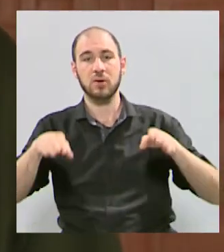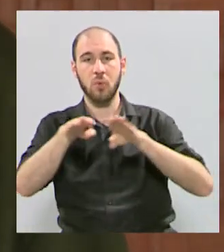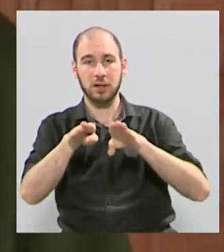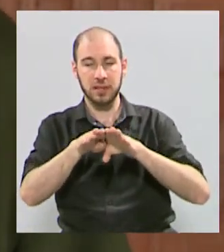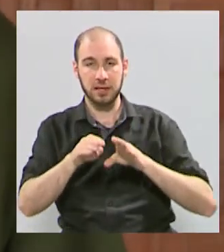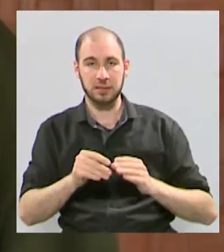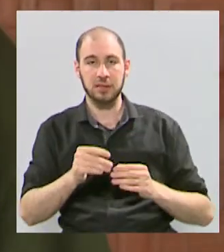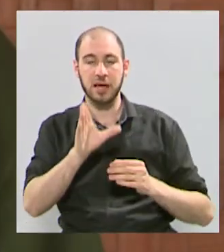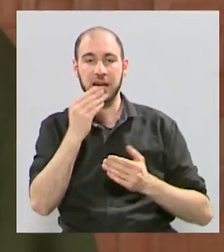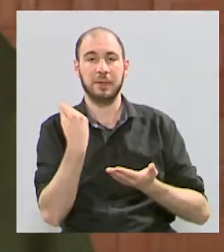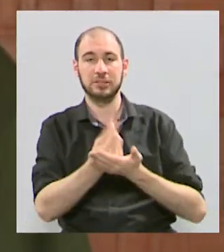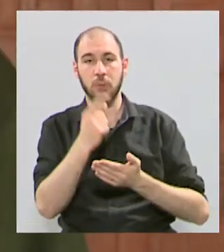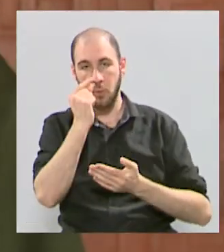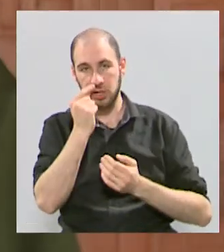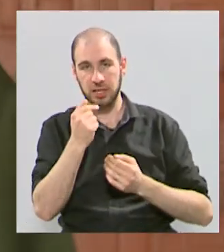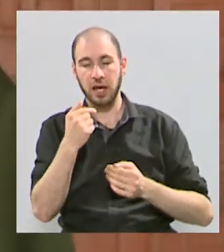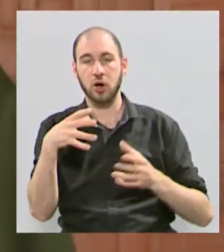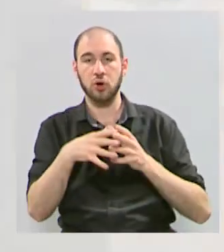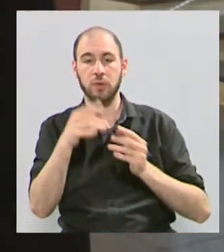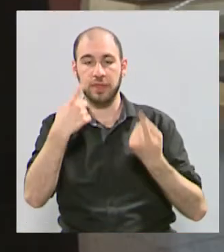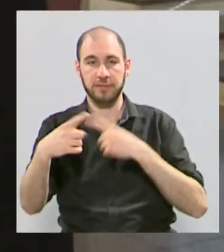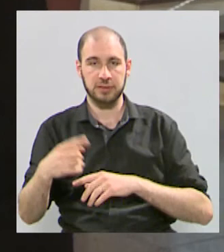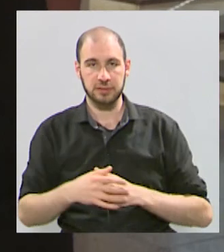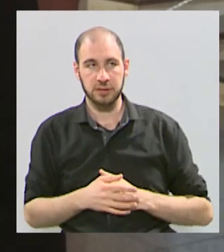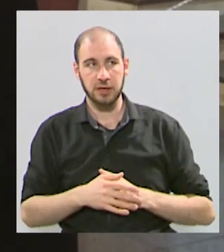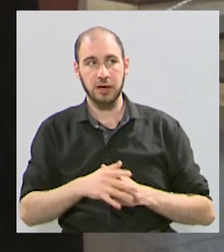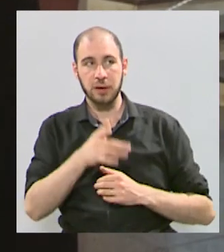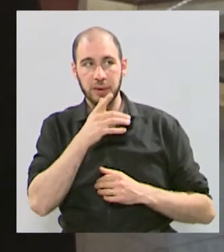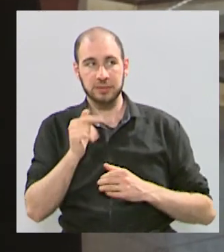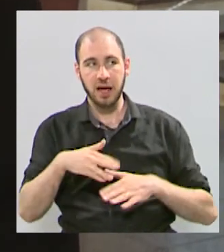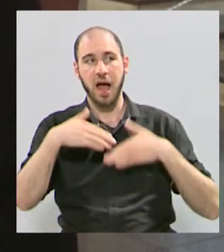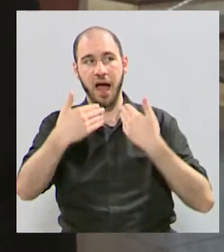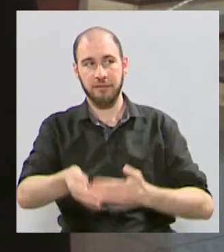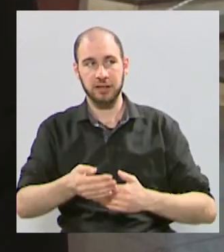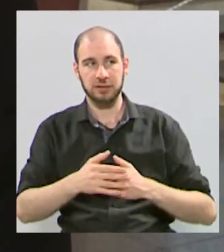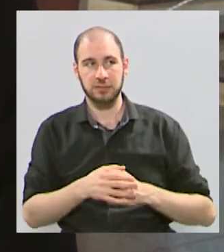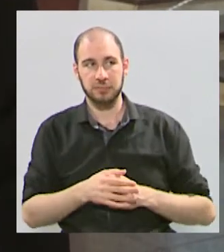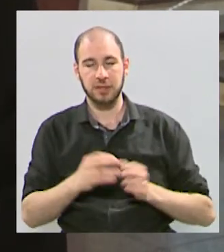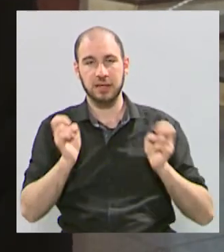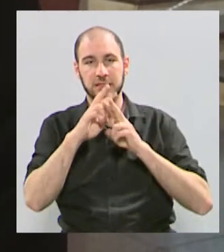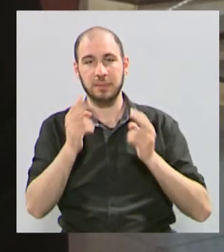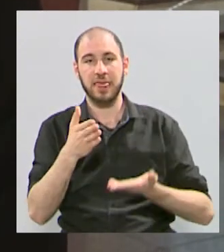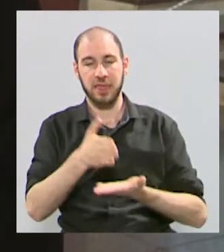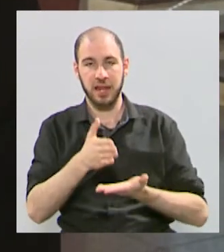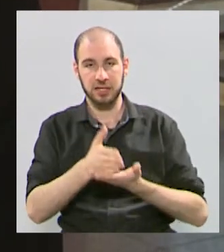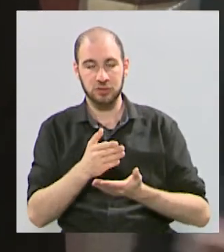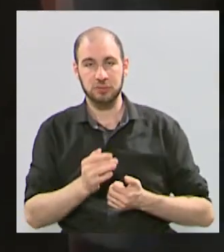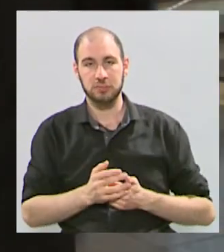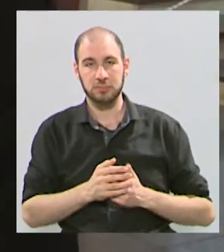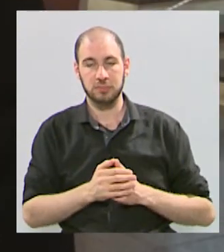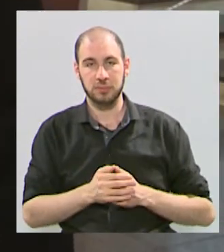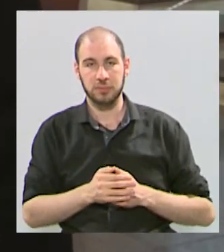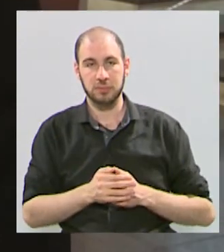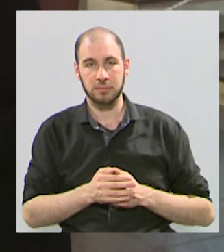igualdad en la representación política de los distintos géneros. Yo creo que es un avance en el tema de los derechos. Me parece